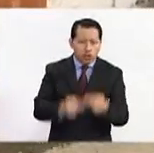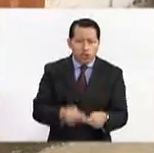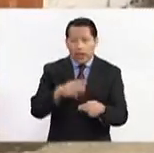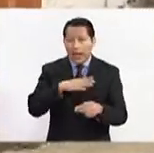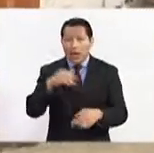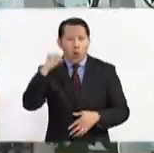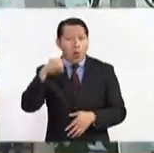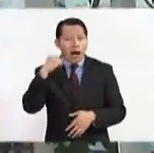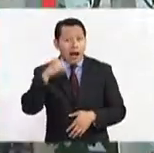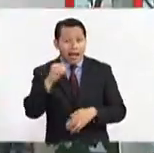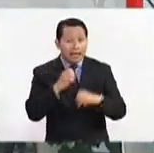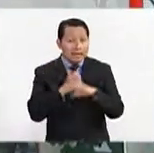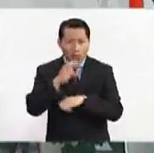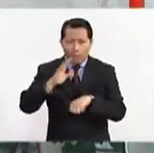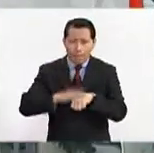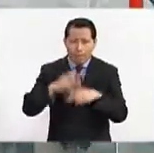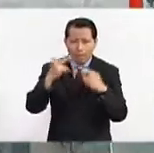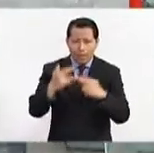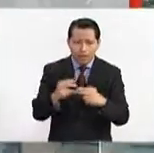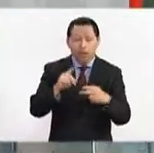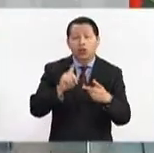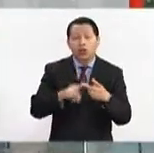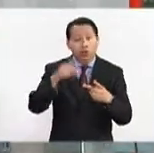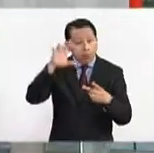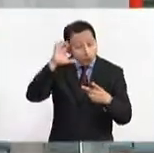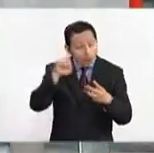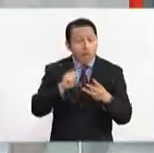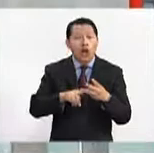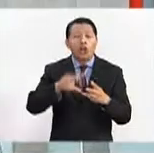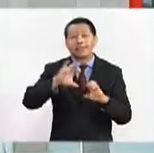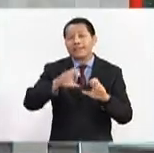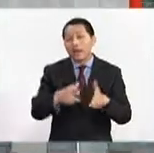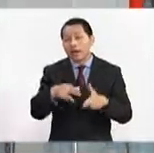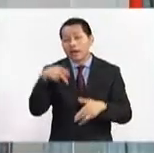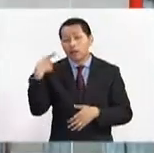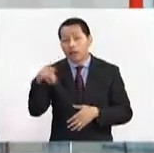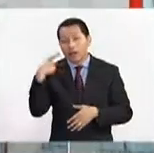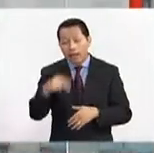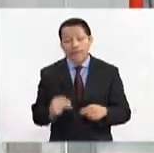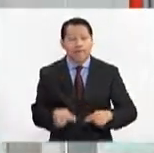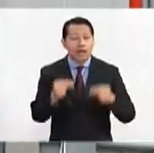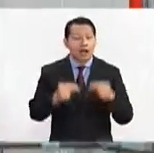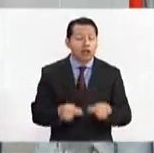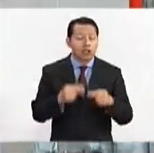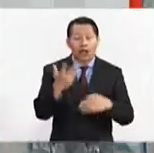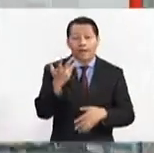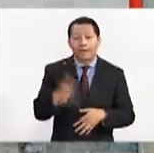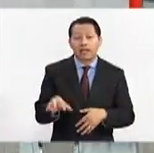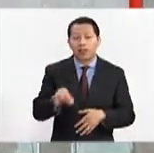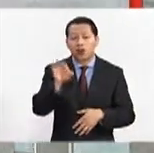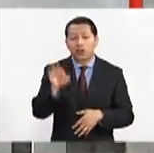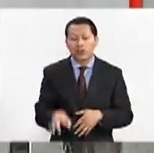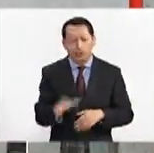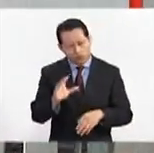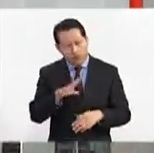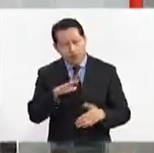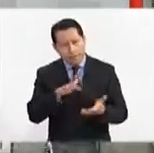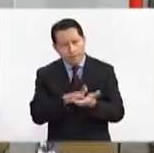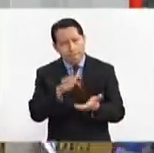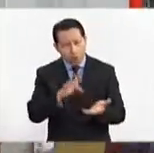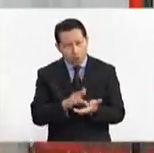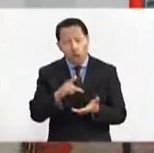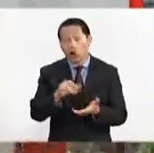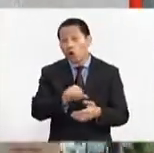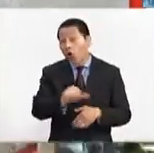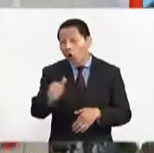registró que Oaxaca es el estado con más daños, seguido de Morelos, Chiapas y Puebla. De los negocios afectados, 10% ya recibió algún tipo de ayuda, mientras